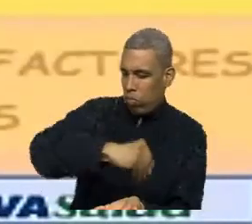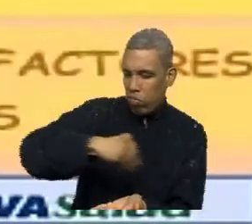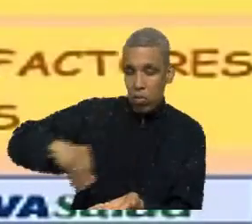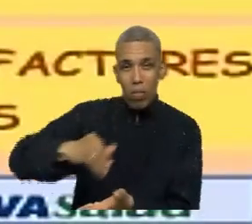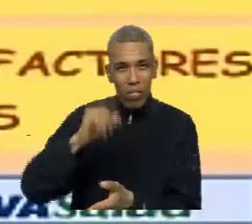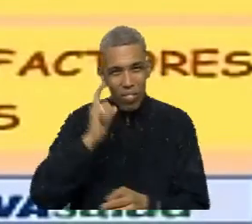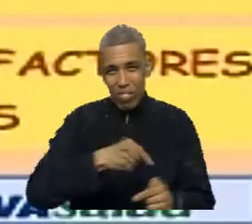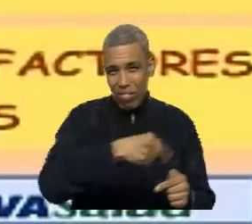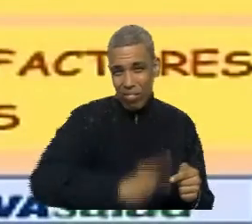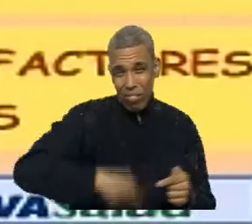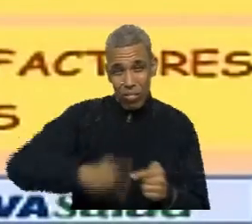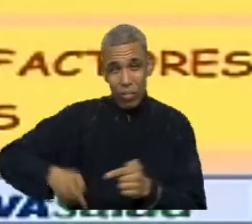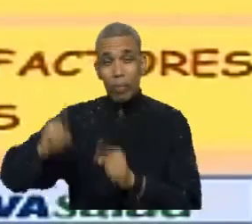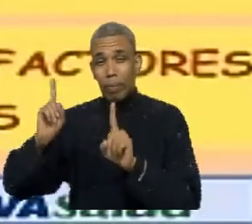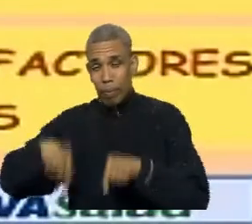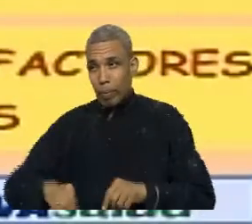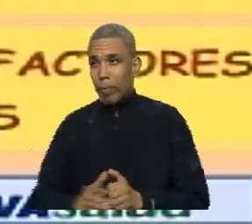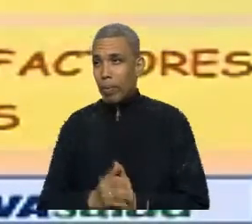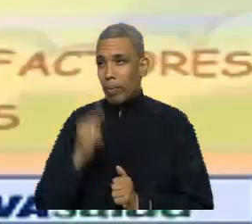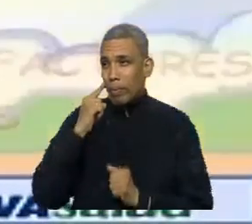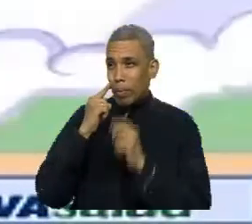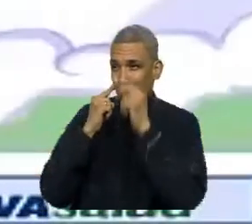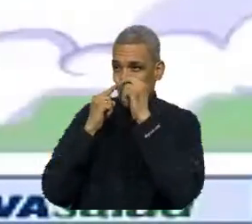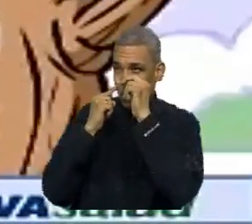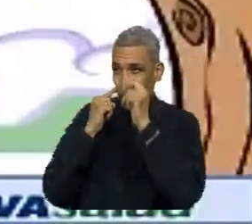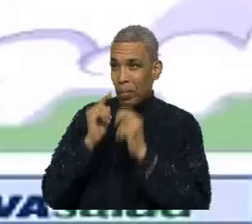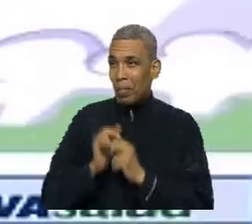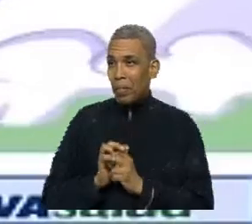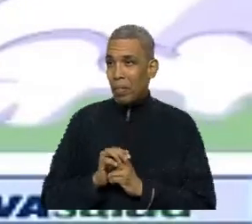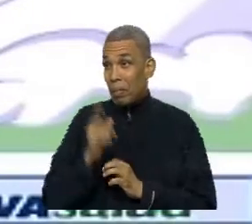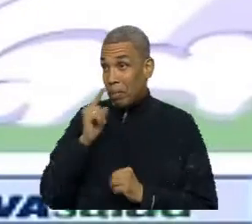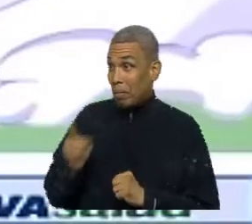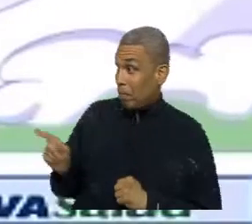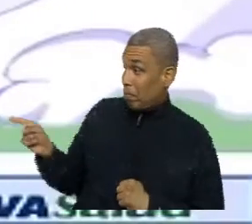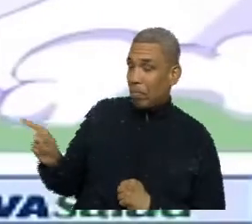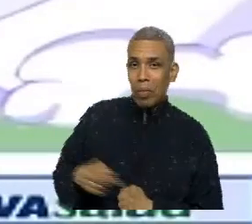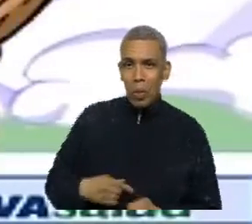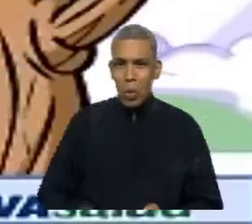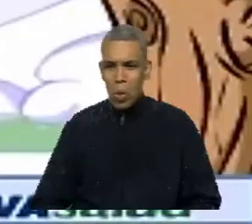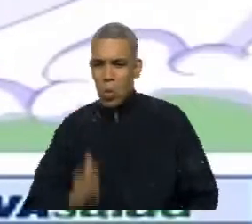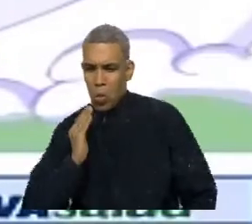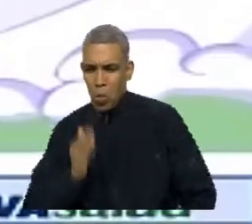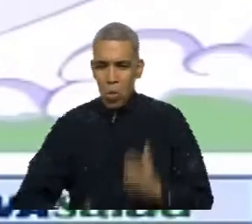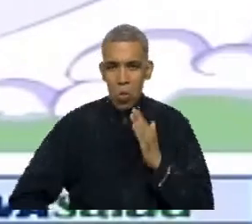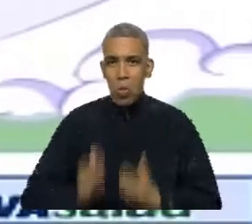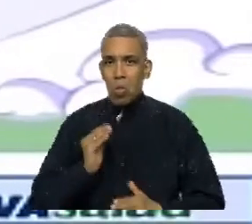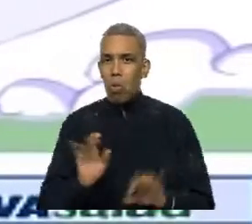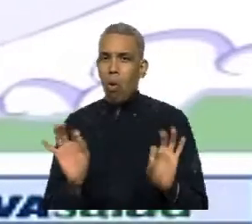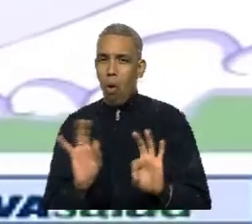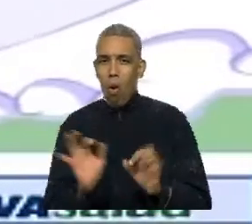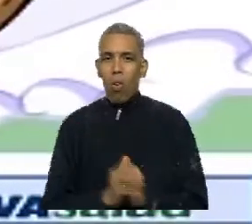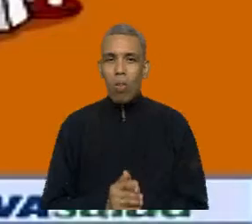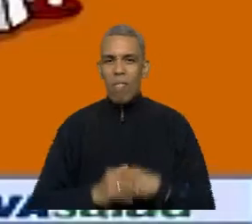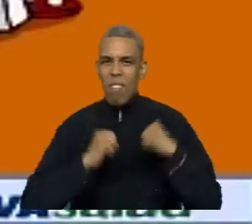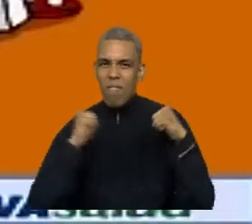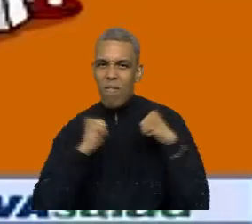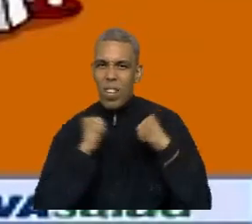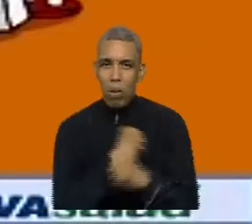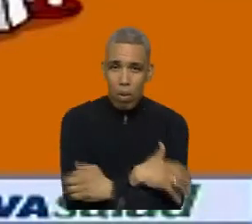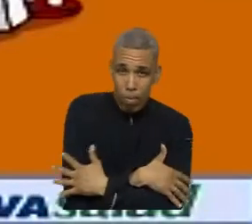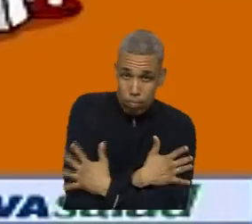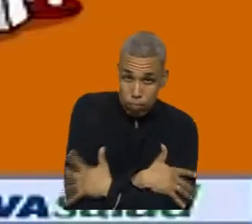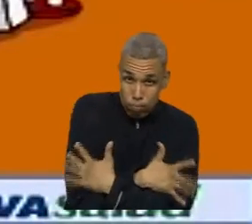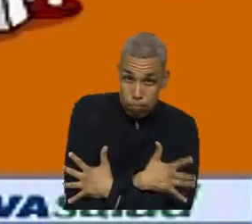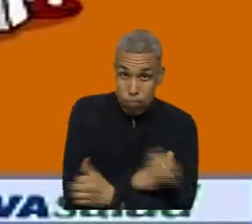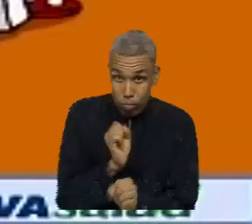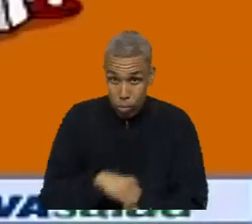ejercicio también puede desencadenar episodios agudos de asma, sobre todo si se hacen ambientes fríos y secos. Los factores psicológicos